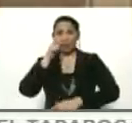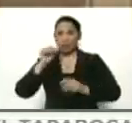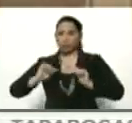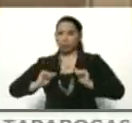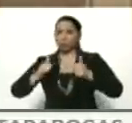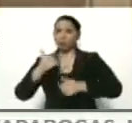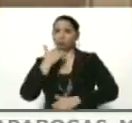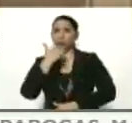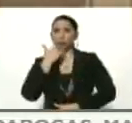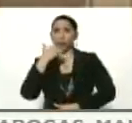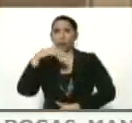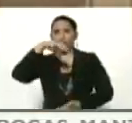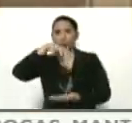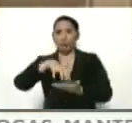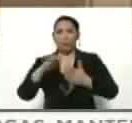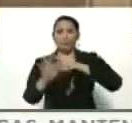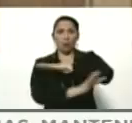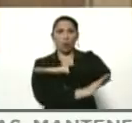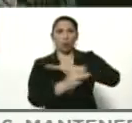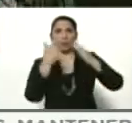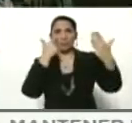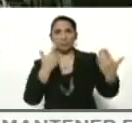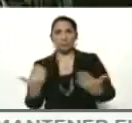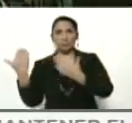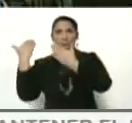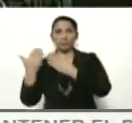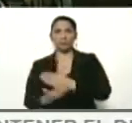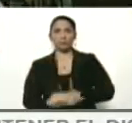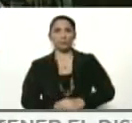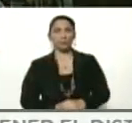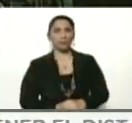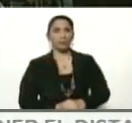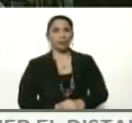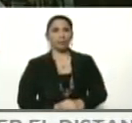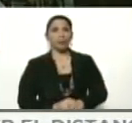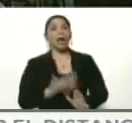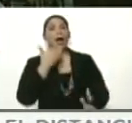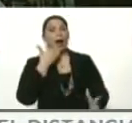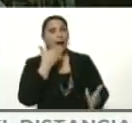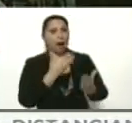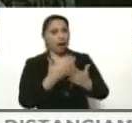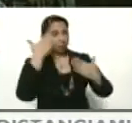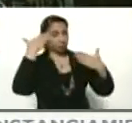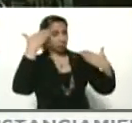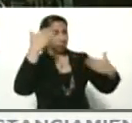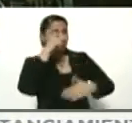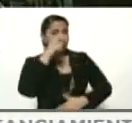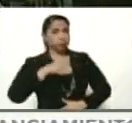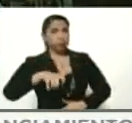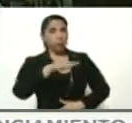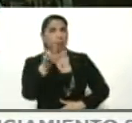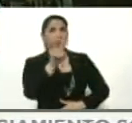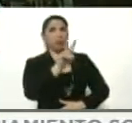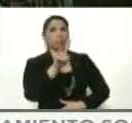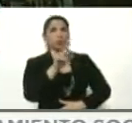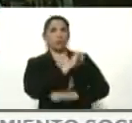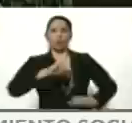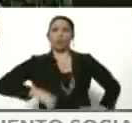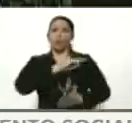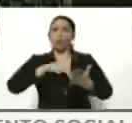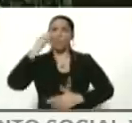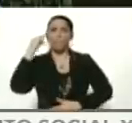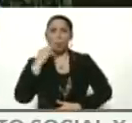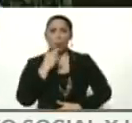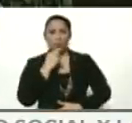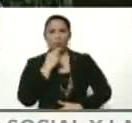en los estados fronterizos. Adelante, almirante. Muchas gracias, vicepresidenta. Saludo al pueblo de Venezuela. La Fuerza Armada Nacional